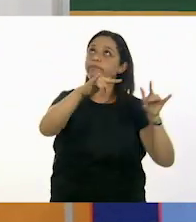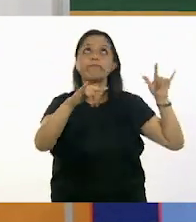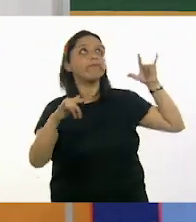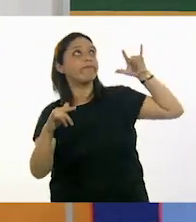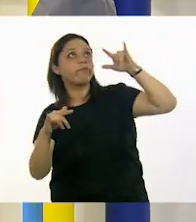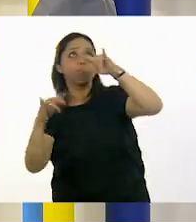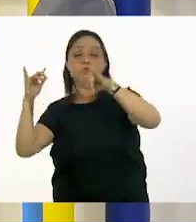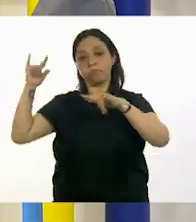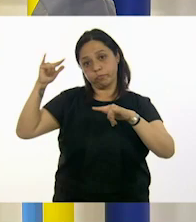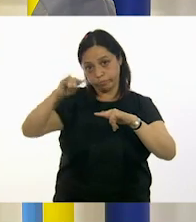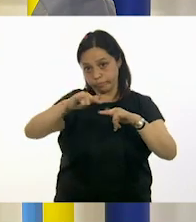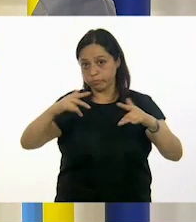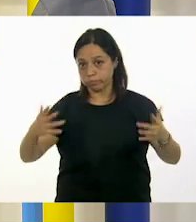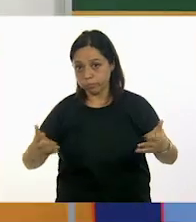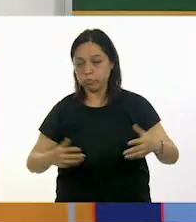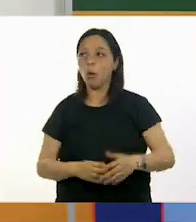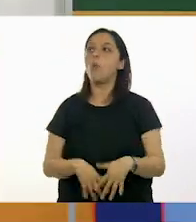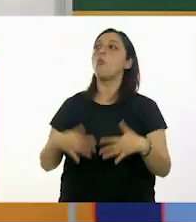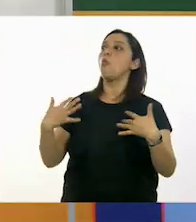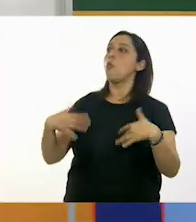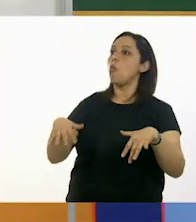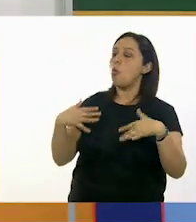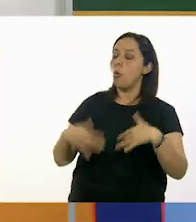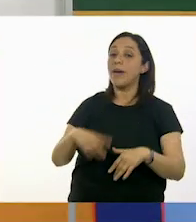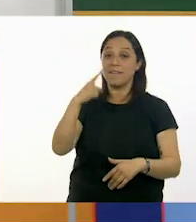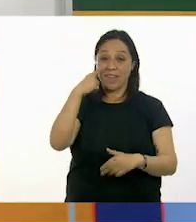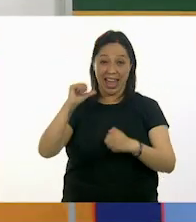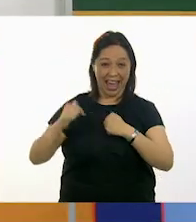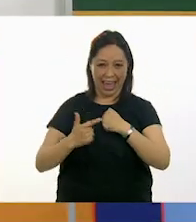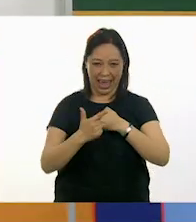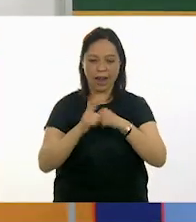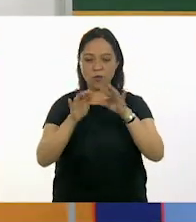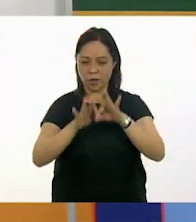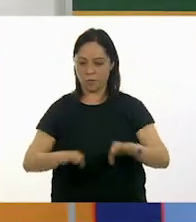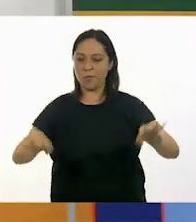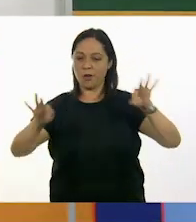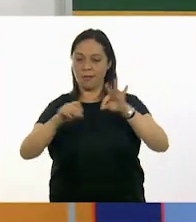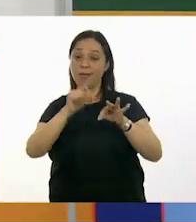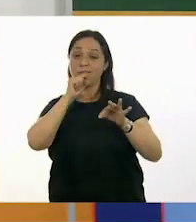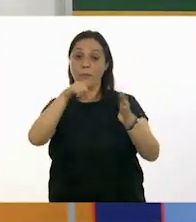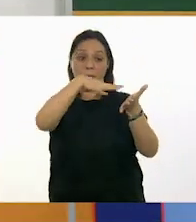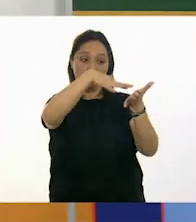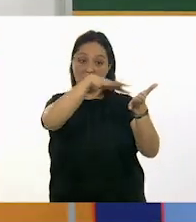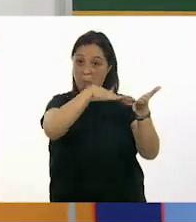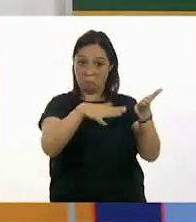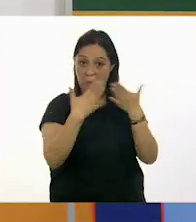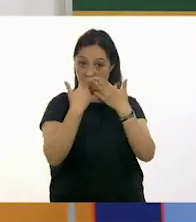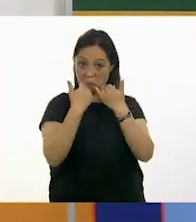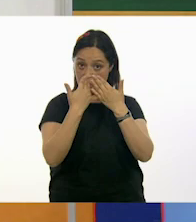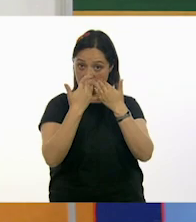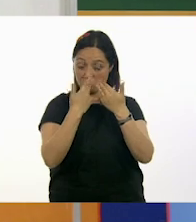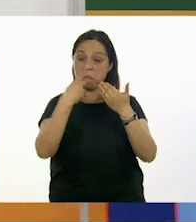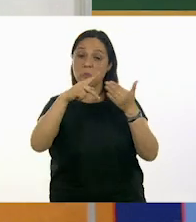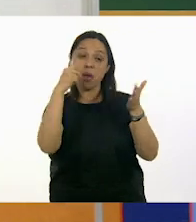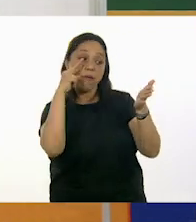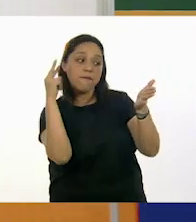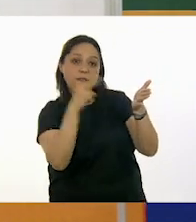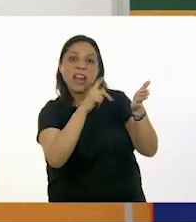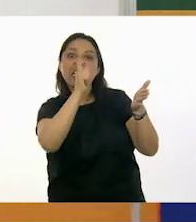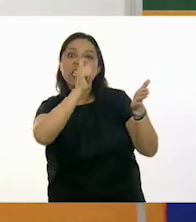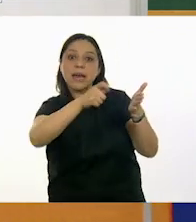¡Wow! Algo también muy importante que no mencionó el texto y que lo podemos saber aquí, es ver